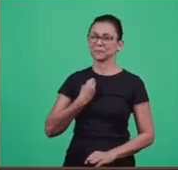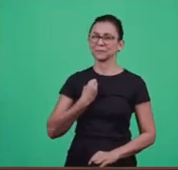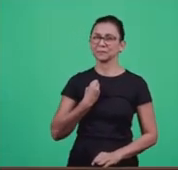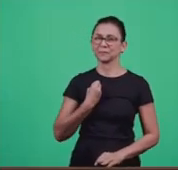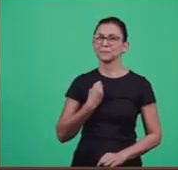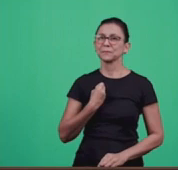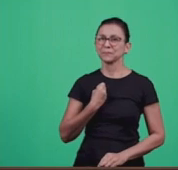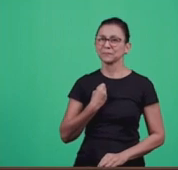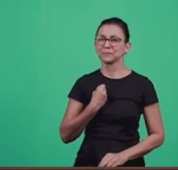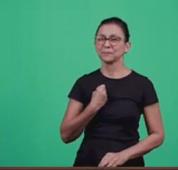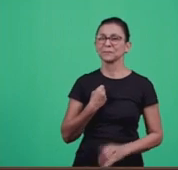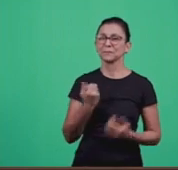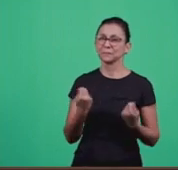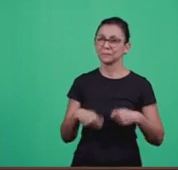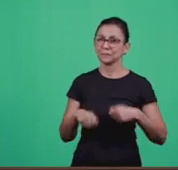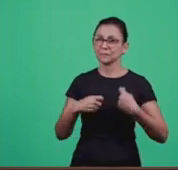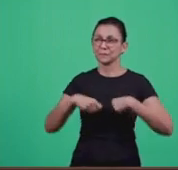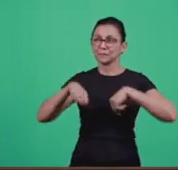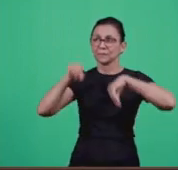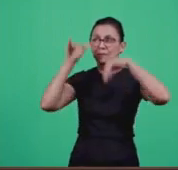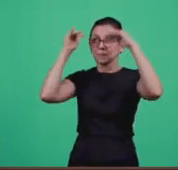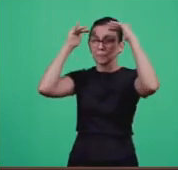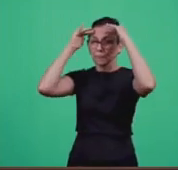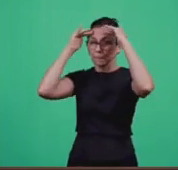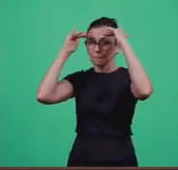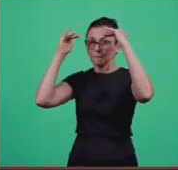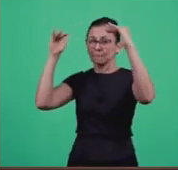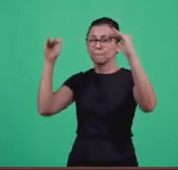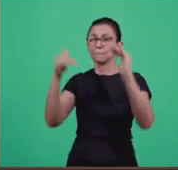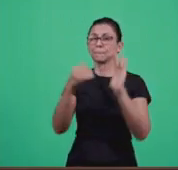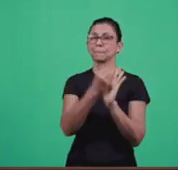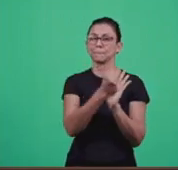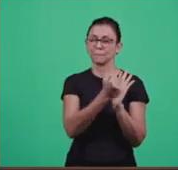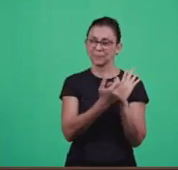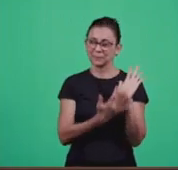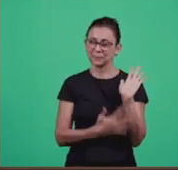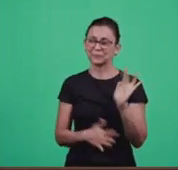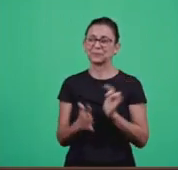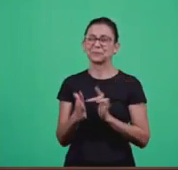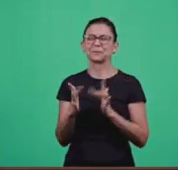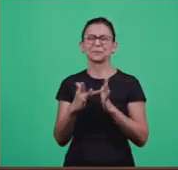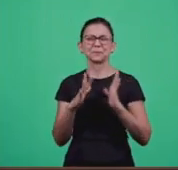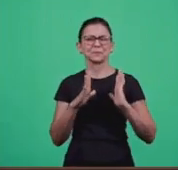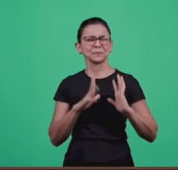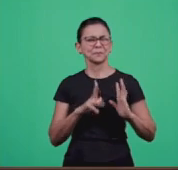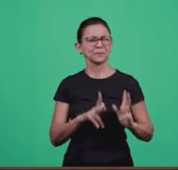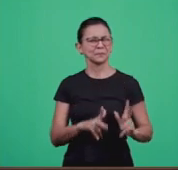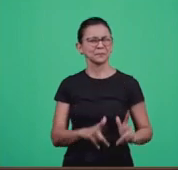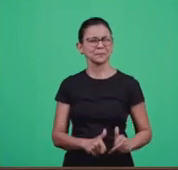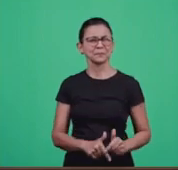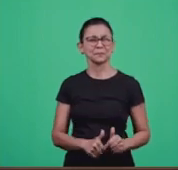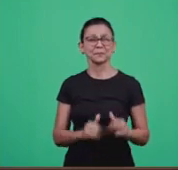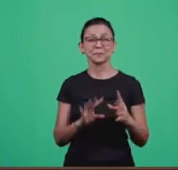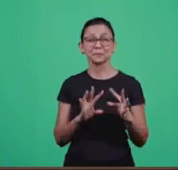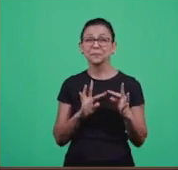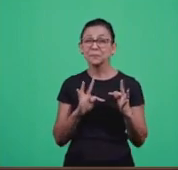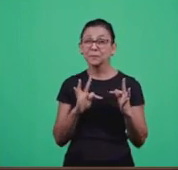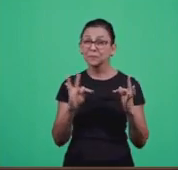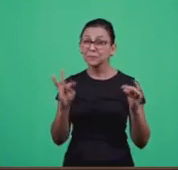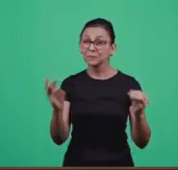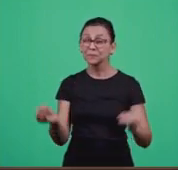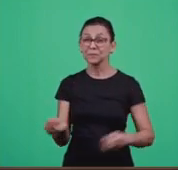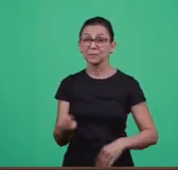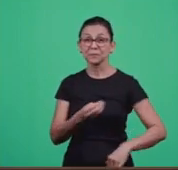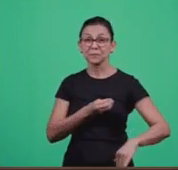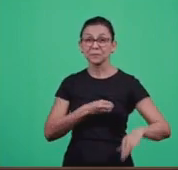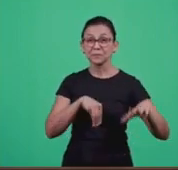cerca otra vez. En eso había una obediencia y la sangre de Jesús nos